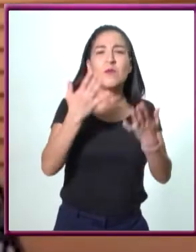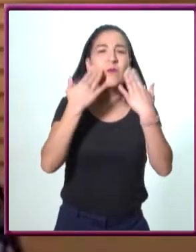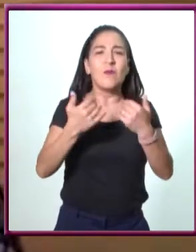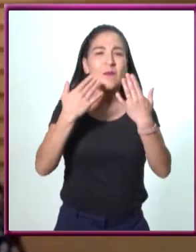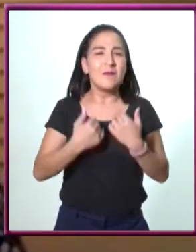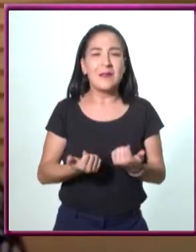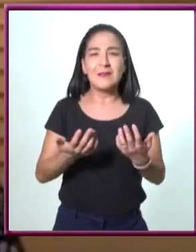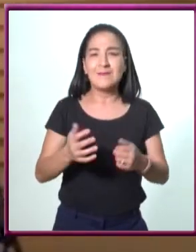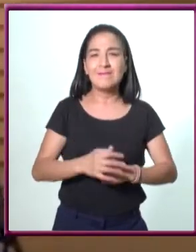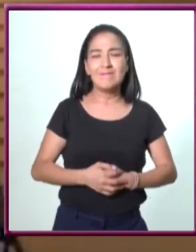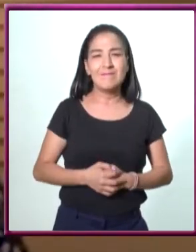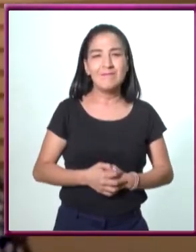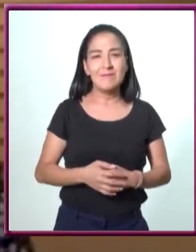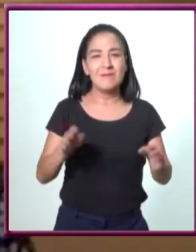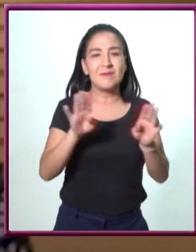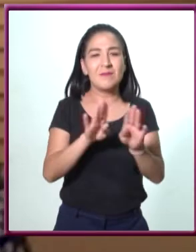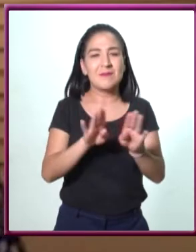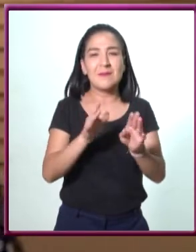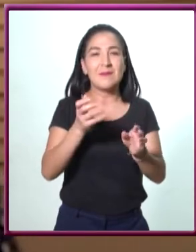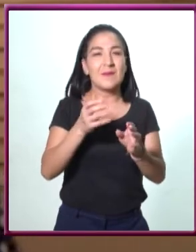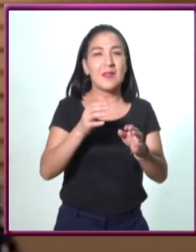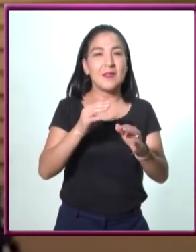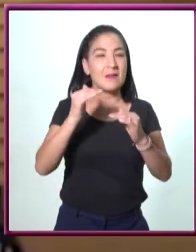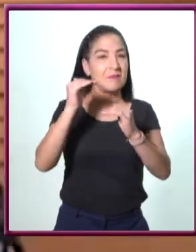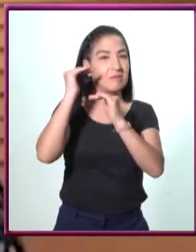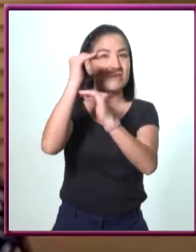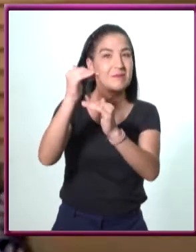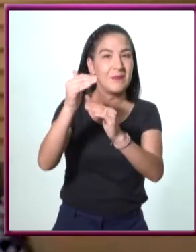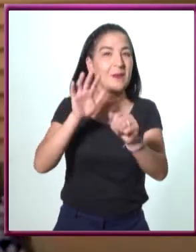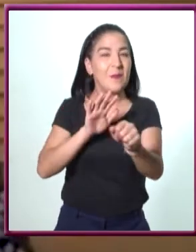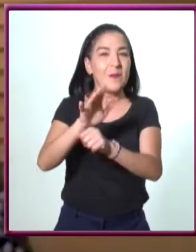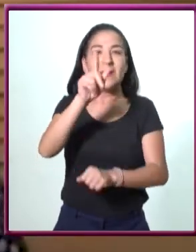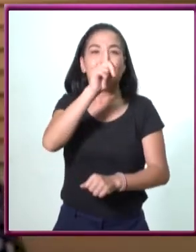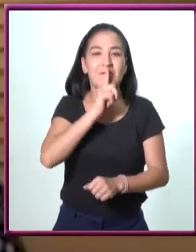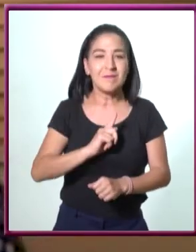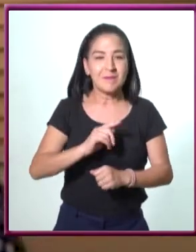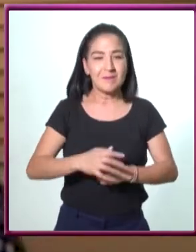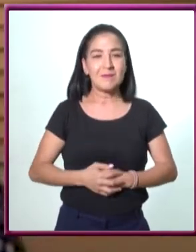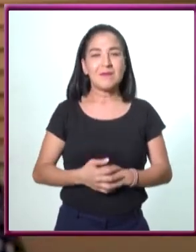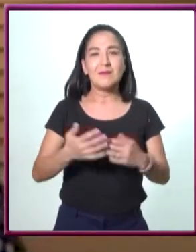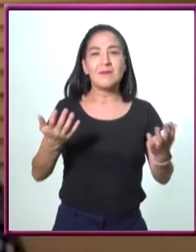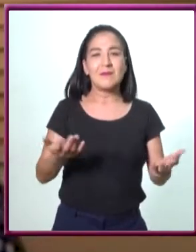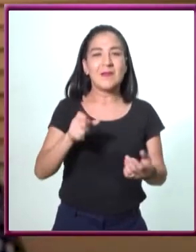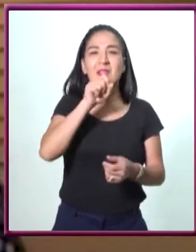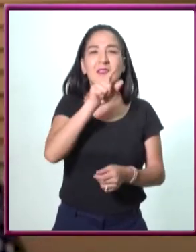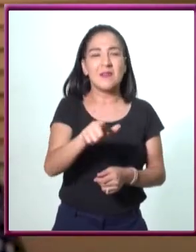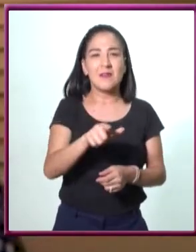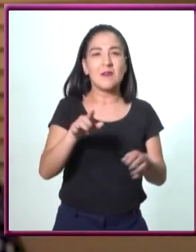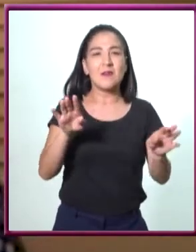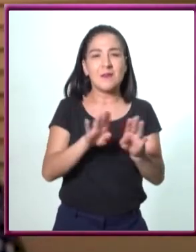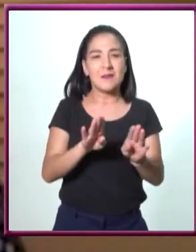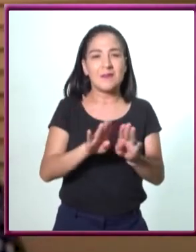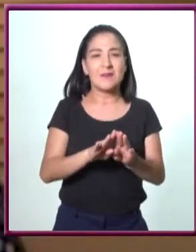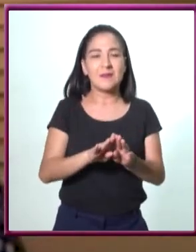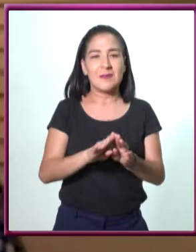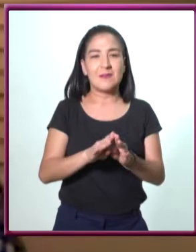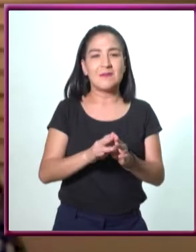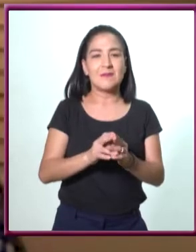no hay un medidor de impacto de la mentira, y suele